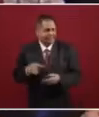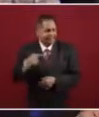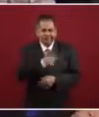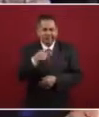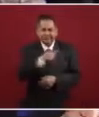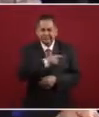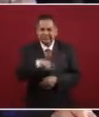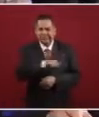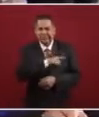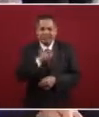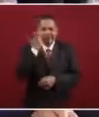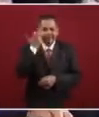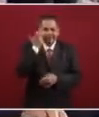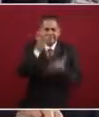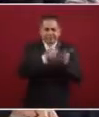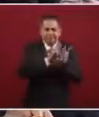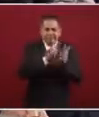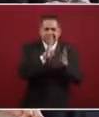porque así son.